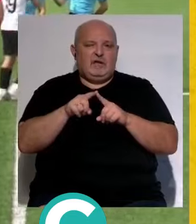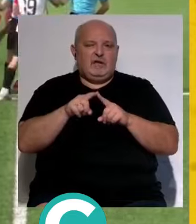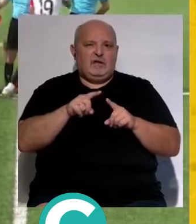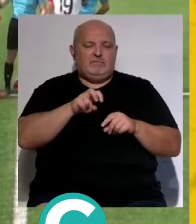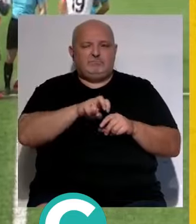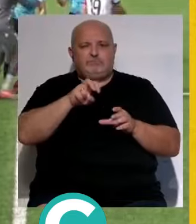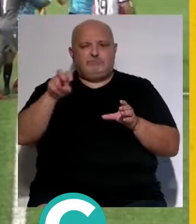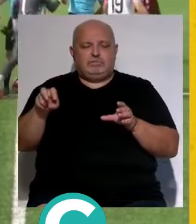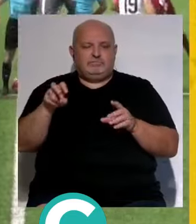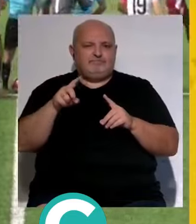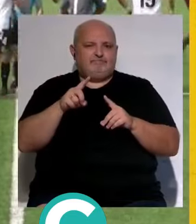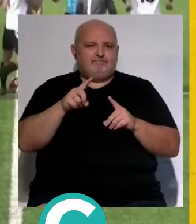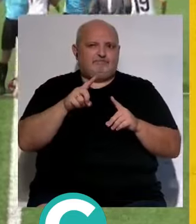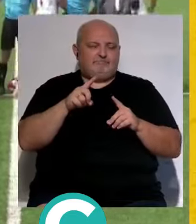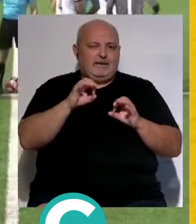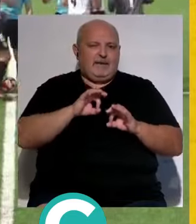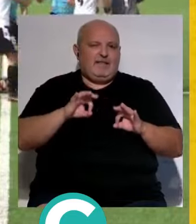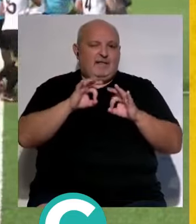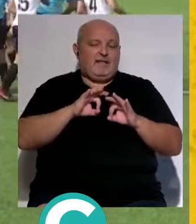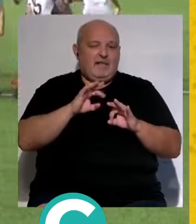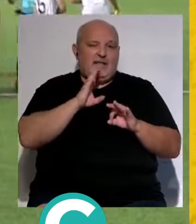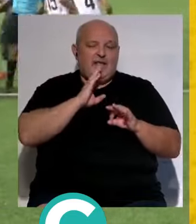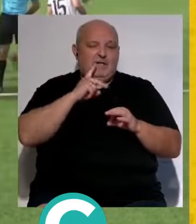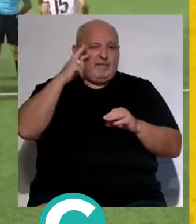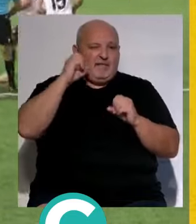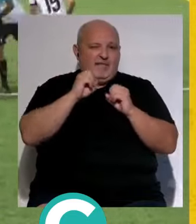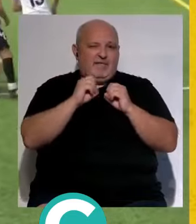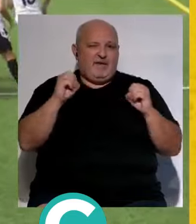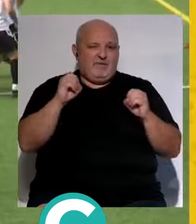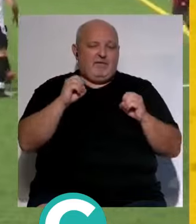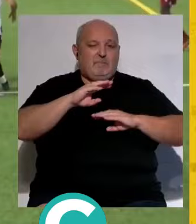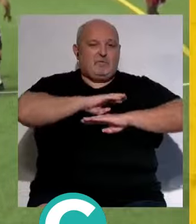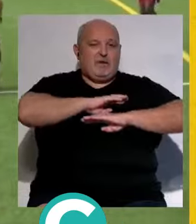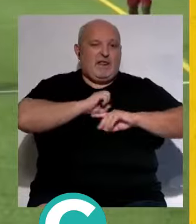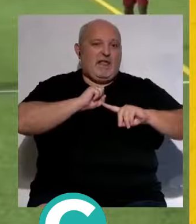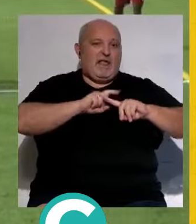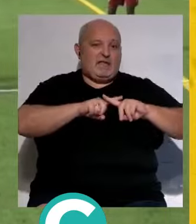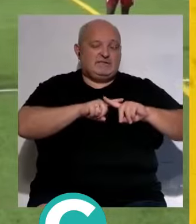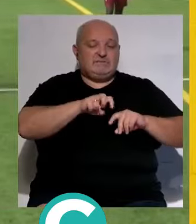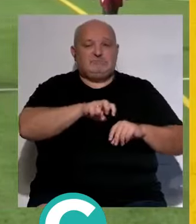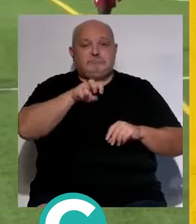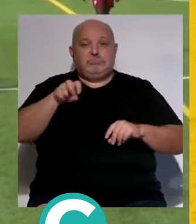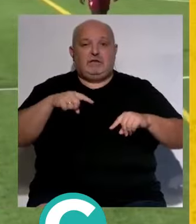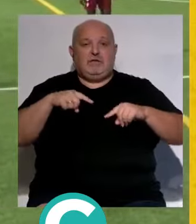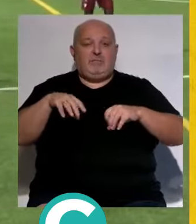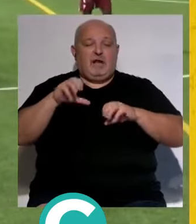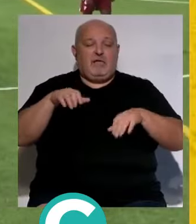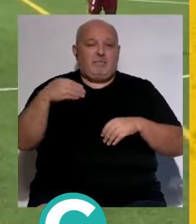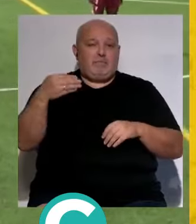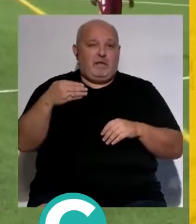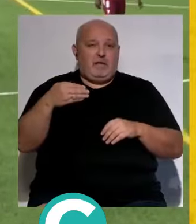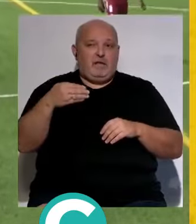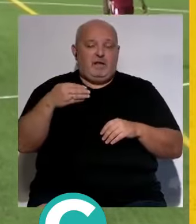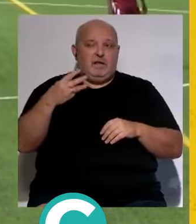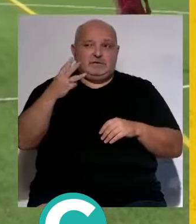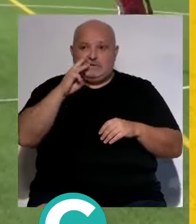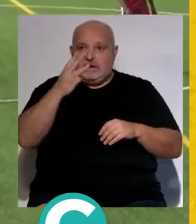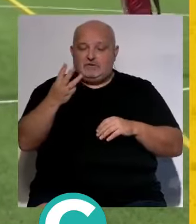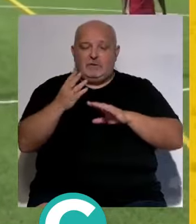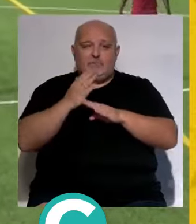a otra totalmente diferente, que no tiene nada que ver, donde no tiene experiencia ninguna. Y para mi punto de vista, a lo mejor conseguir 3